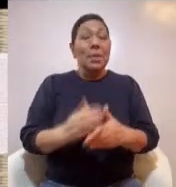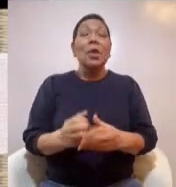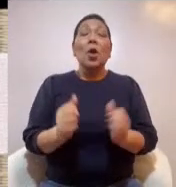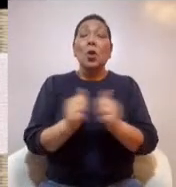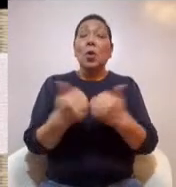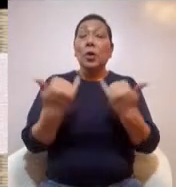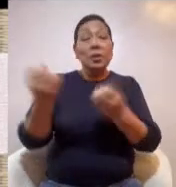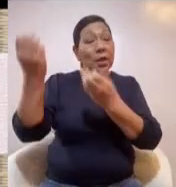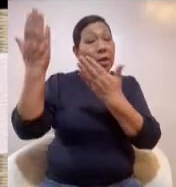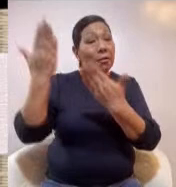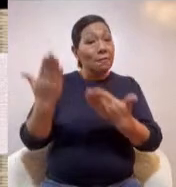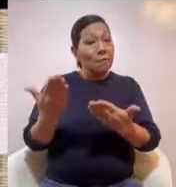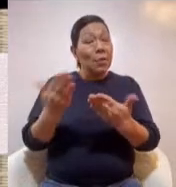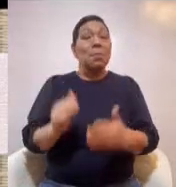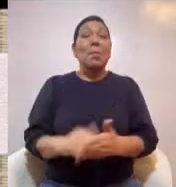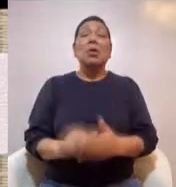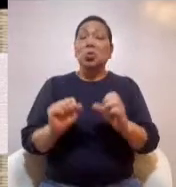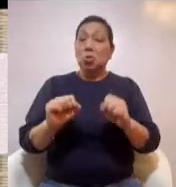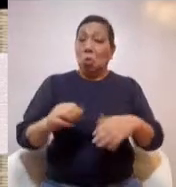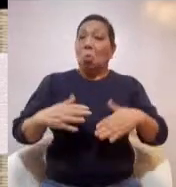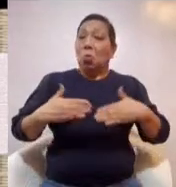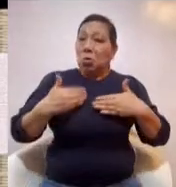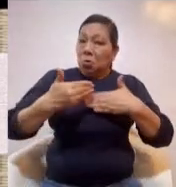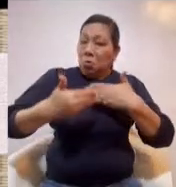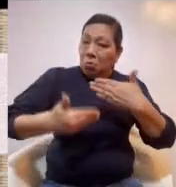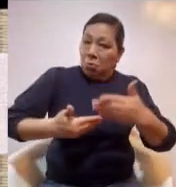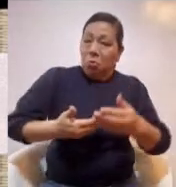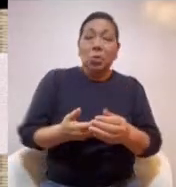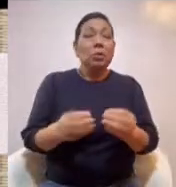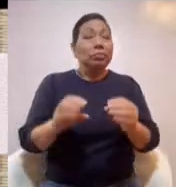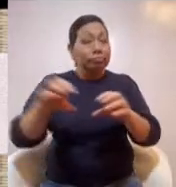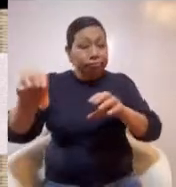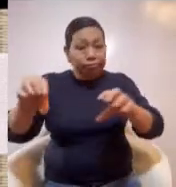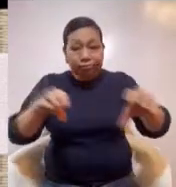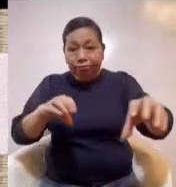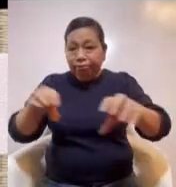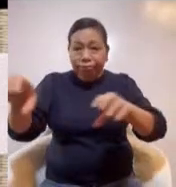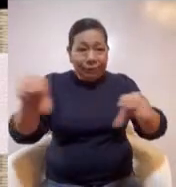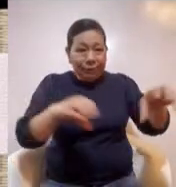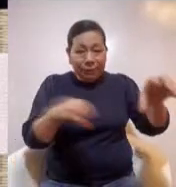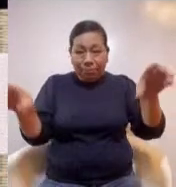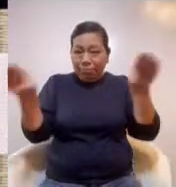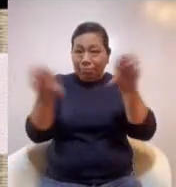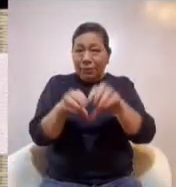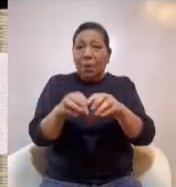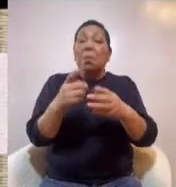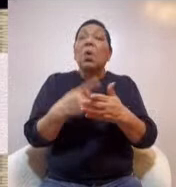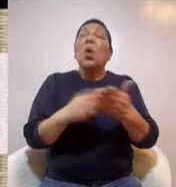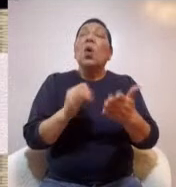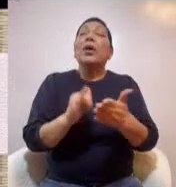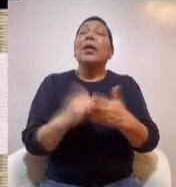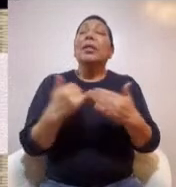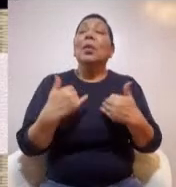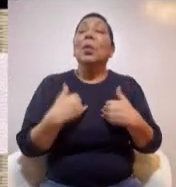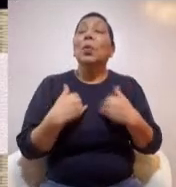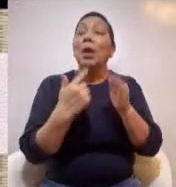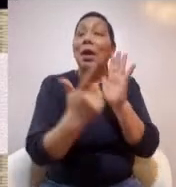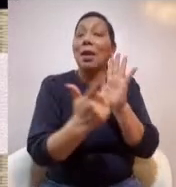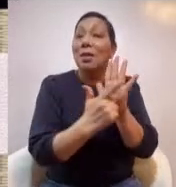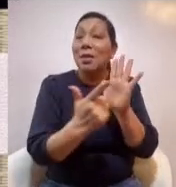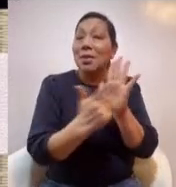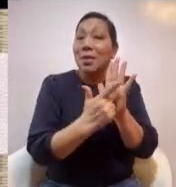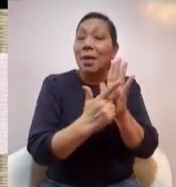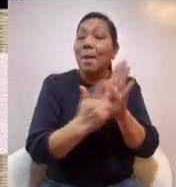parte. Y con esa información estadística se puede armar, si se quiere, un rompecabezas que explica por qué, teniendo